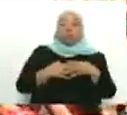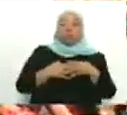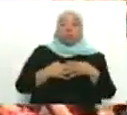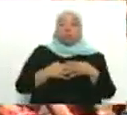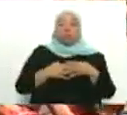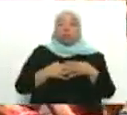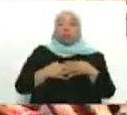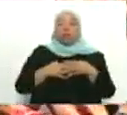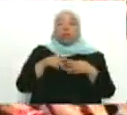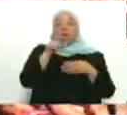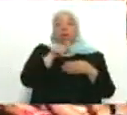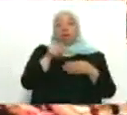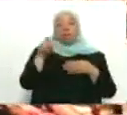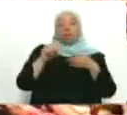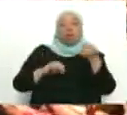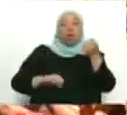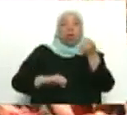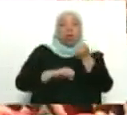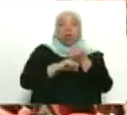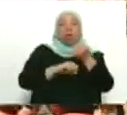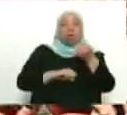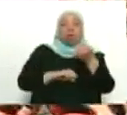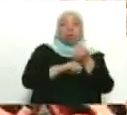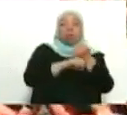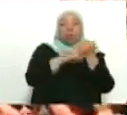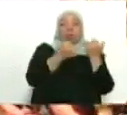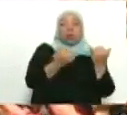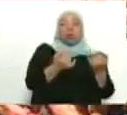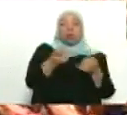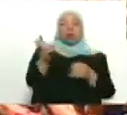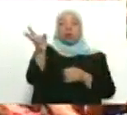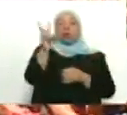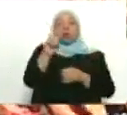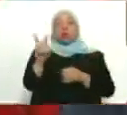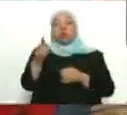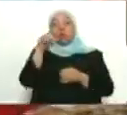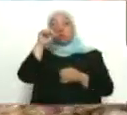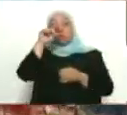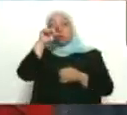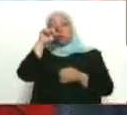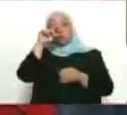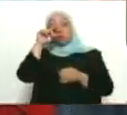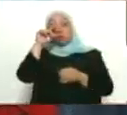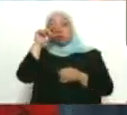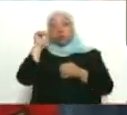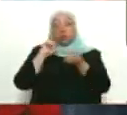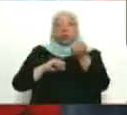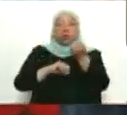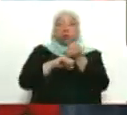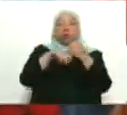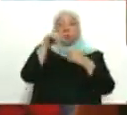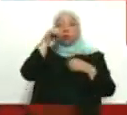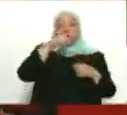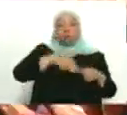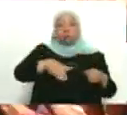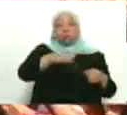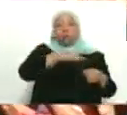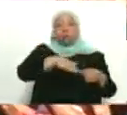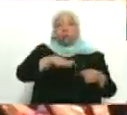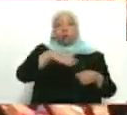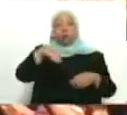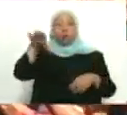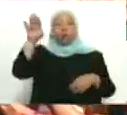y sus lacayos pretenden dominar a nuestro pueblo.